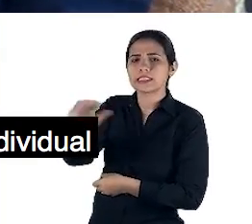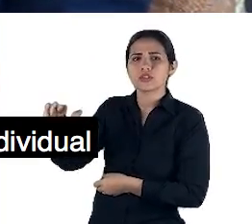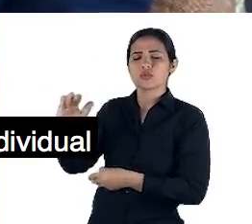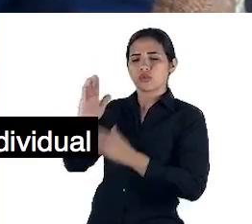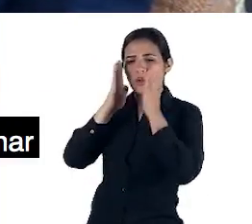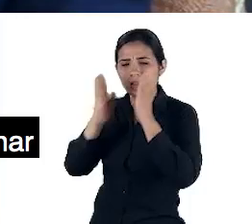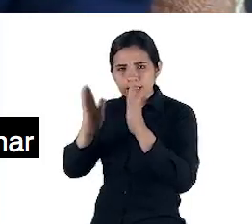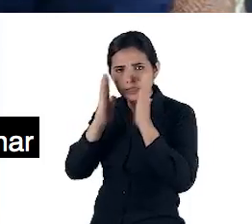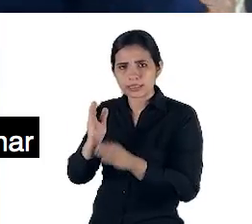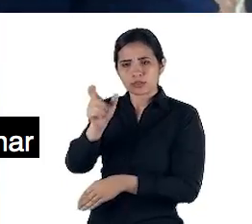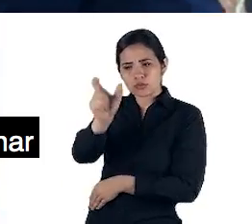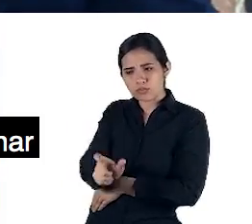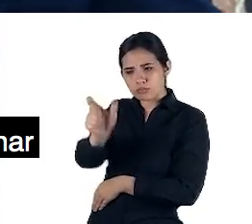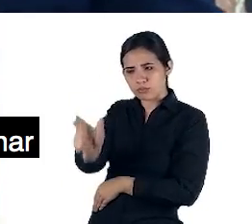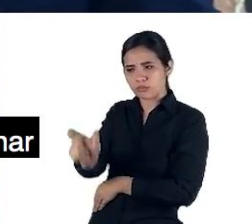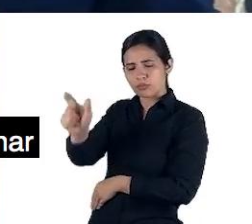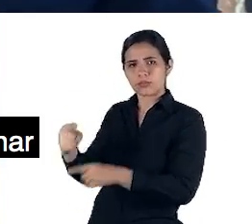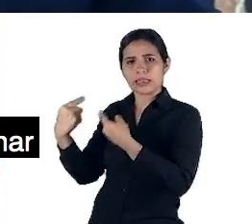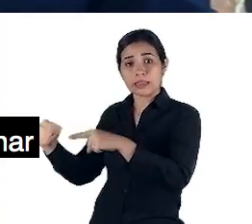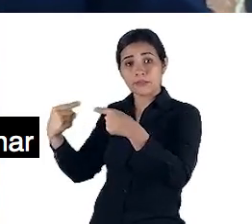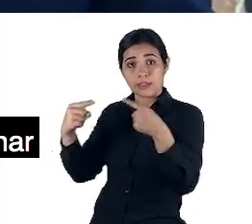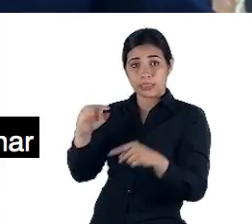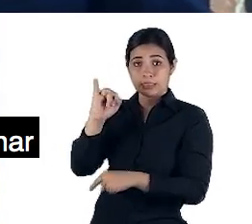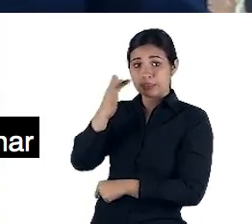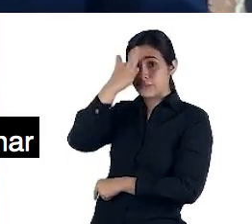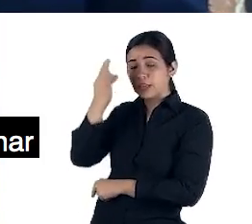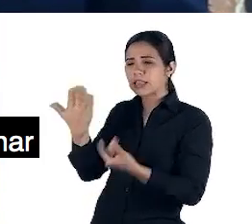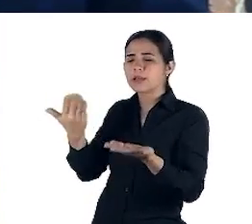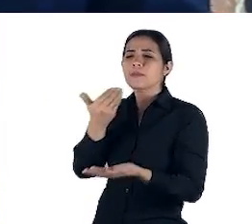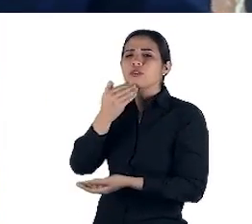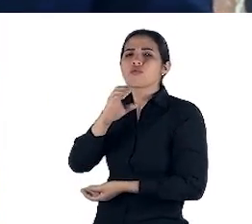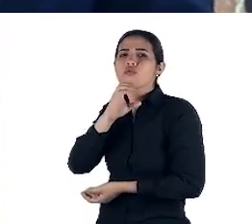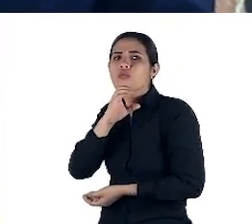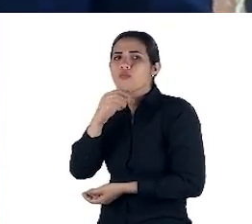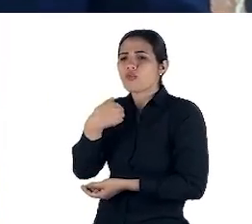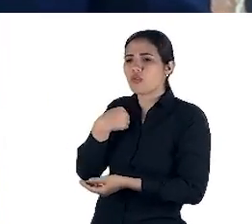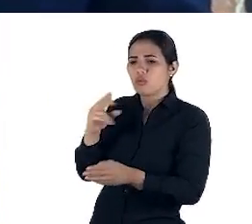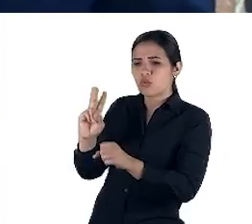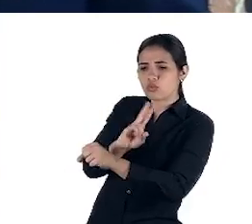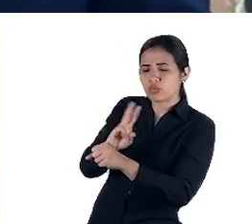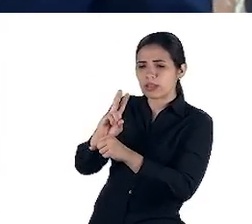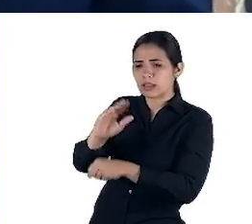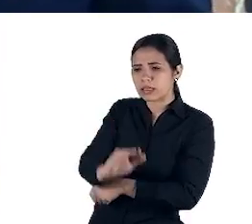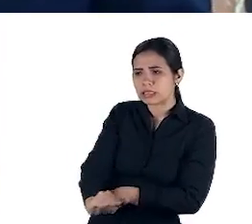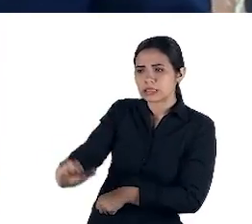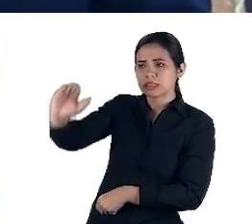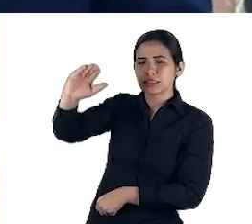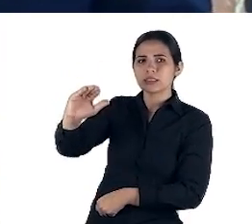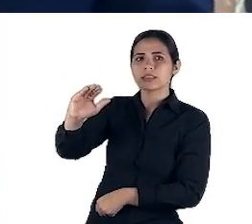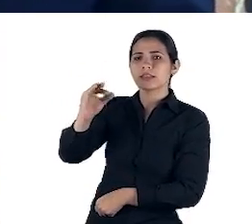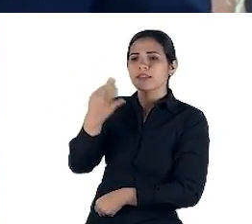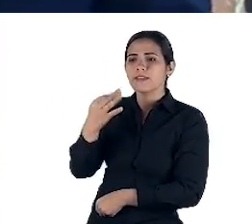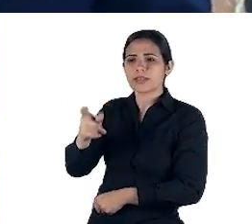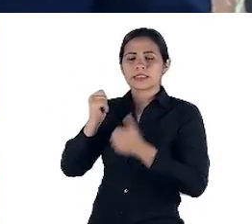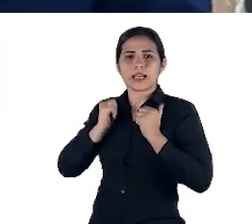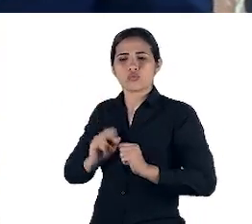particular, individual, para poder nosotros identificar, a ver, para dónde va a caminar el niño o la niña en cuanto a su estado de salud. Pero